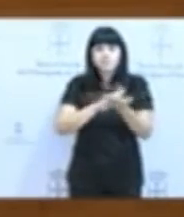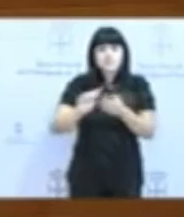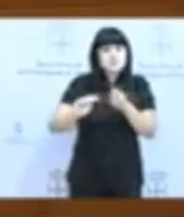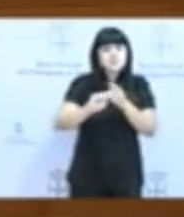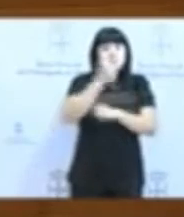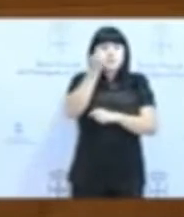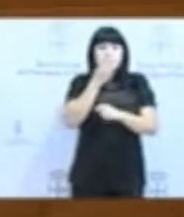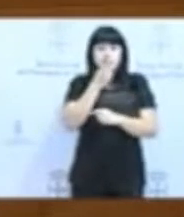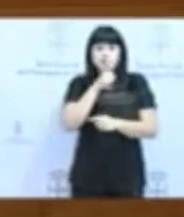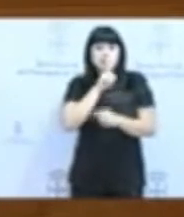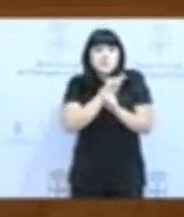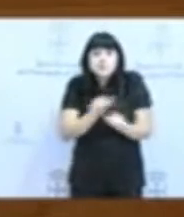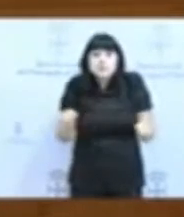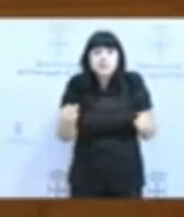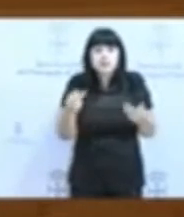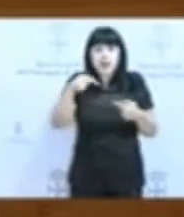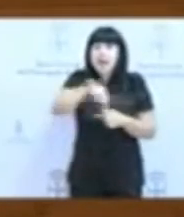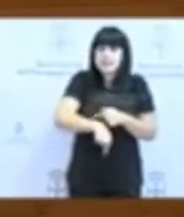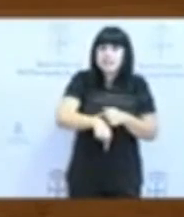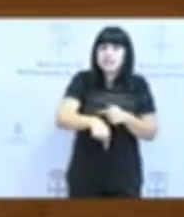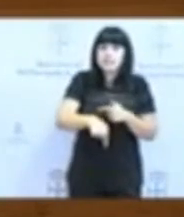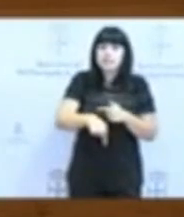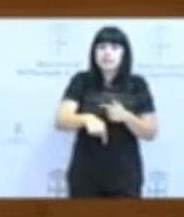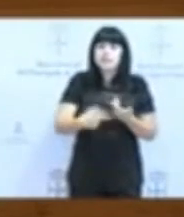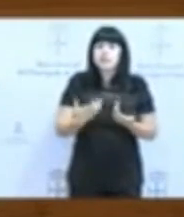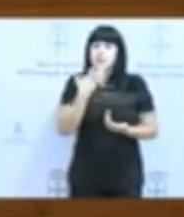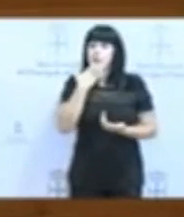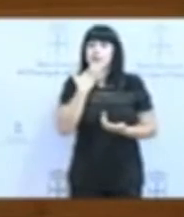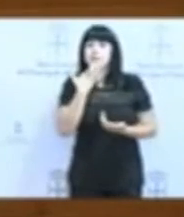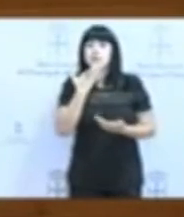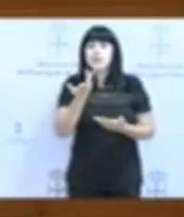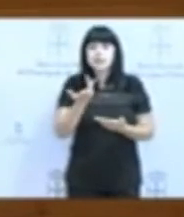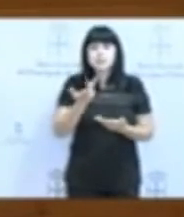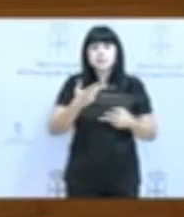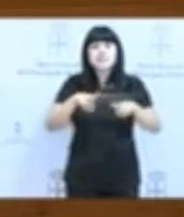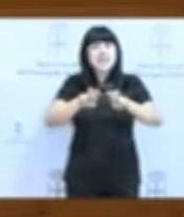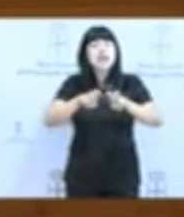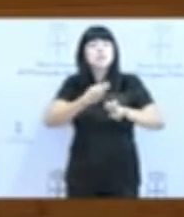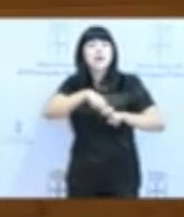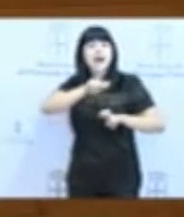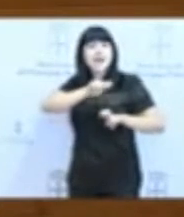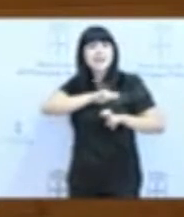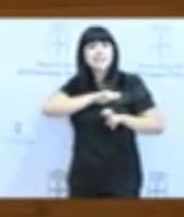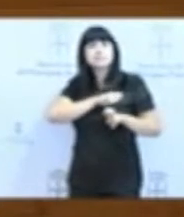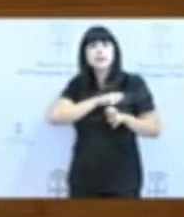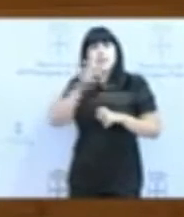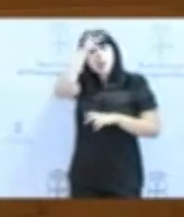¿Alguien tendría algún problema en decir aquí, en esta tribuna, lo que piensa de la Nueva España? Si la respuesta es que no,